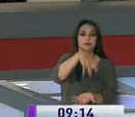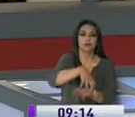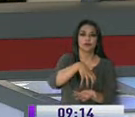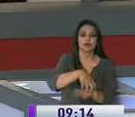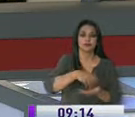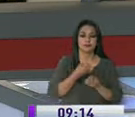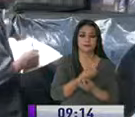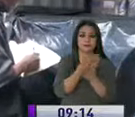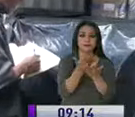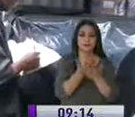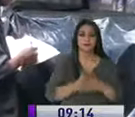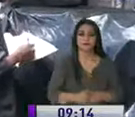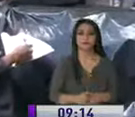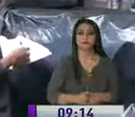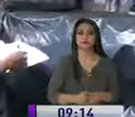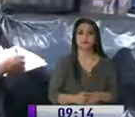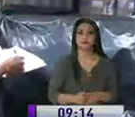informe al respecto.